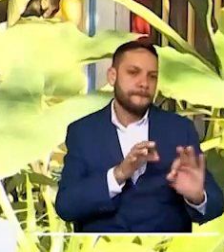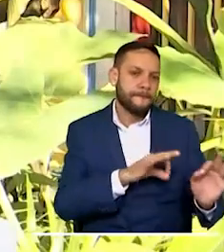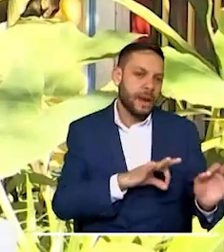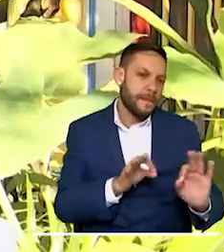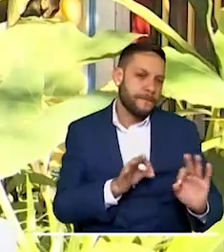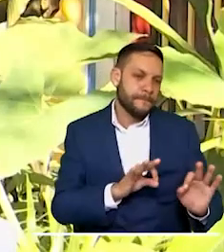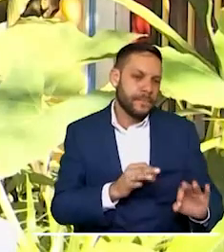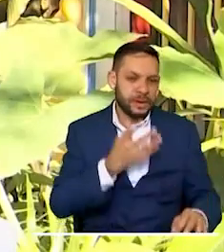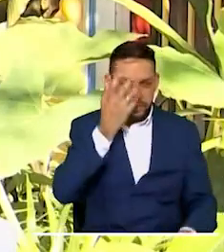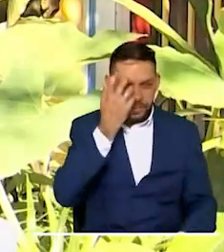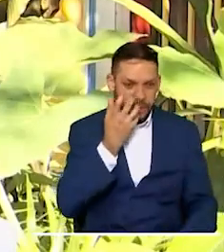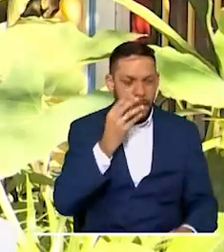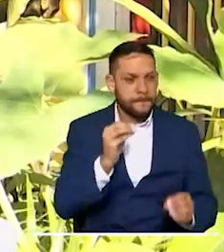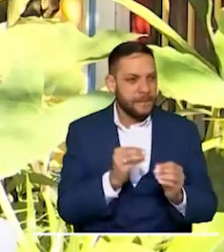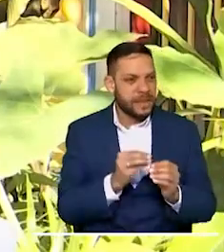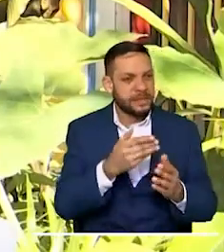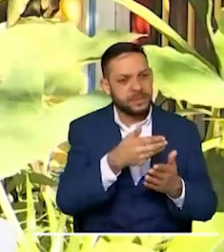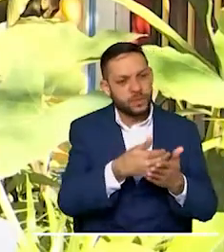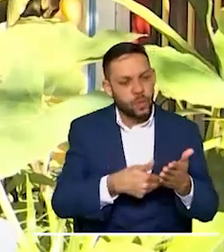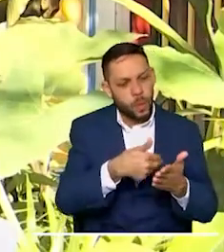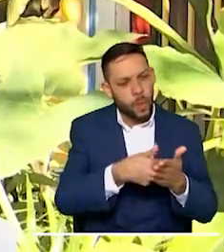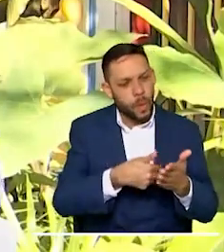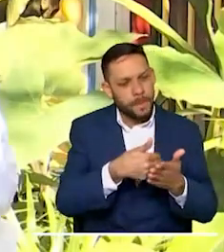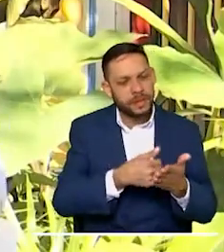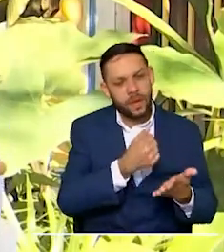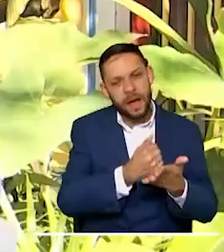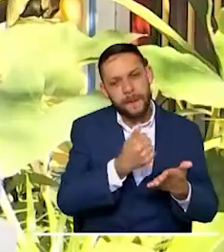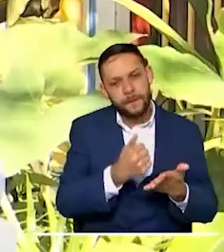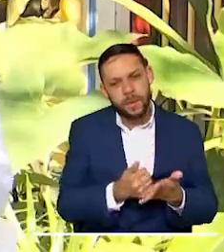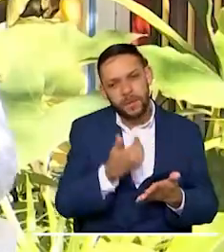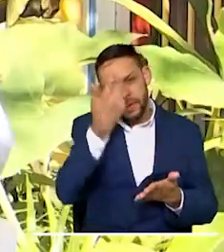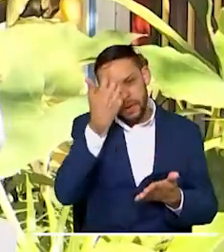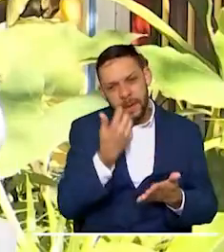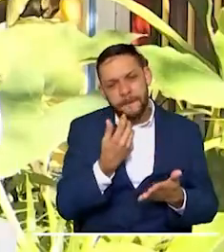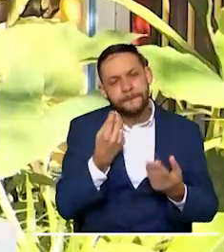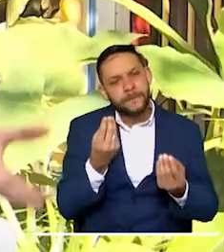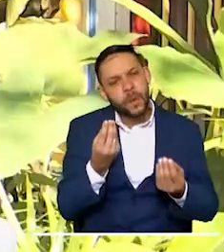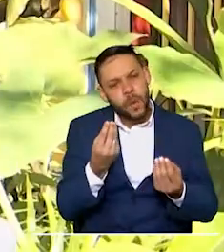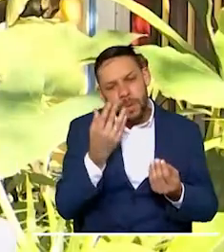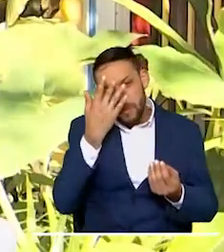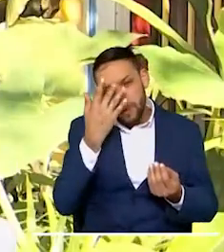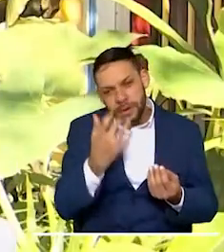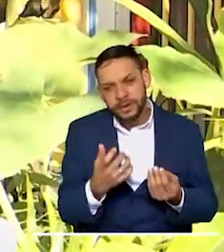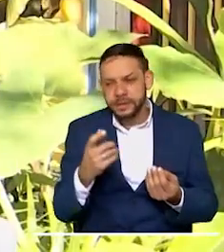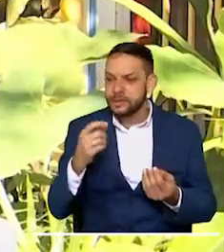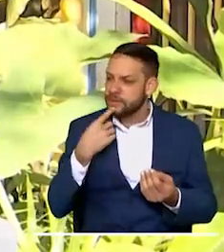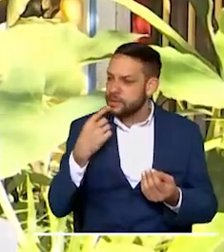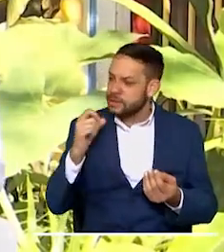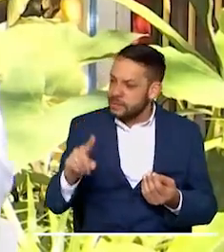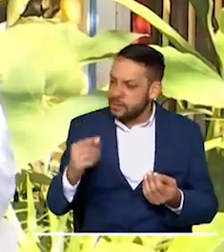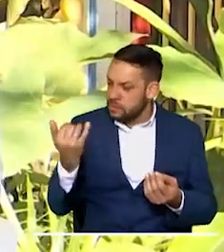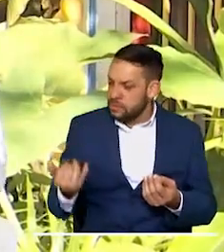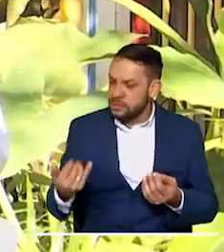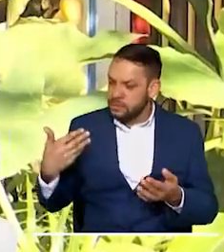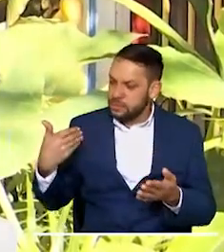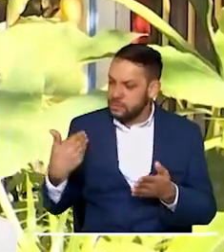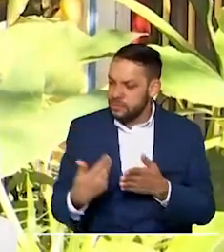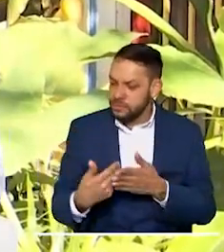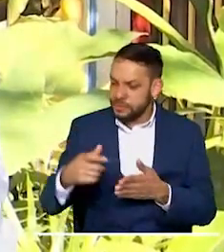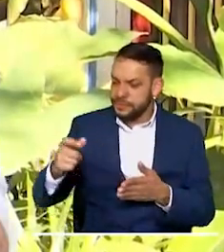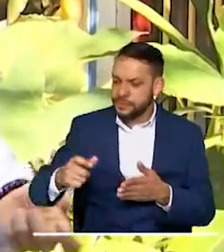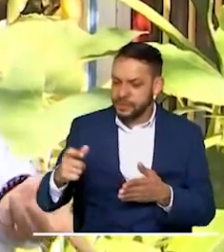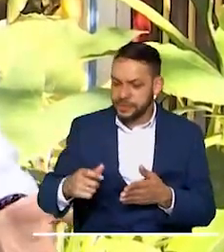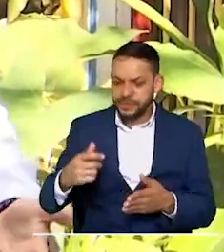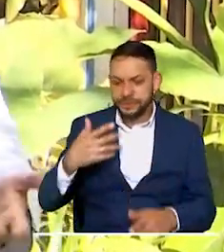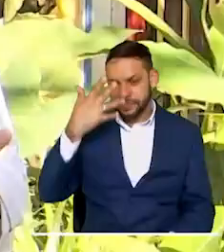por qué los enviamos y qué compromiso tienen. Por ahora, doctor Eduardo, ¿en qué consiste ese paquete y qué necesitan ellos para poder